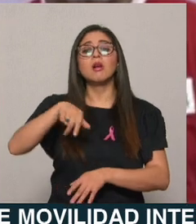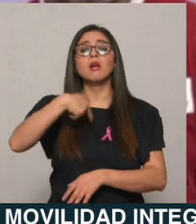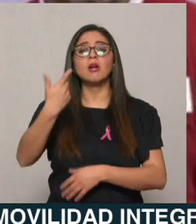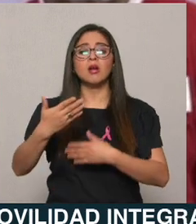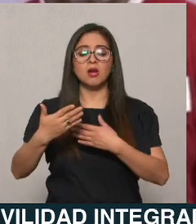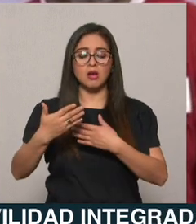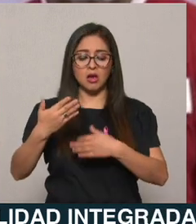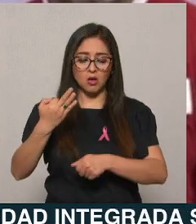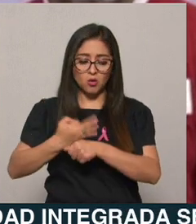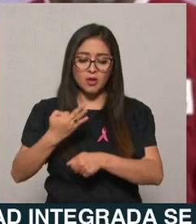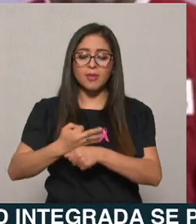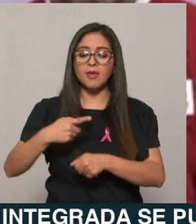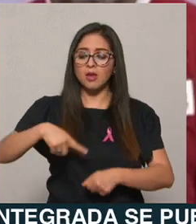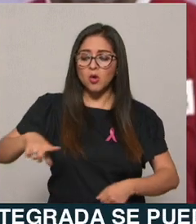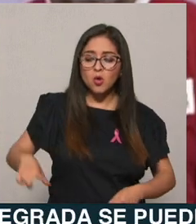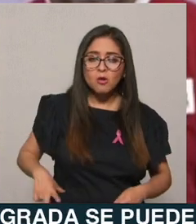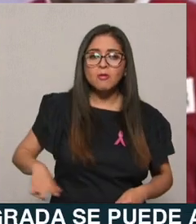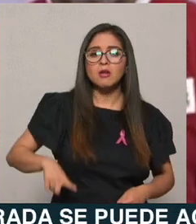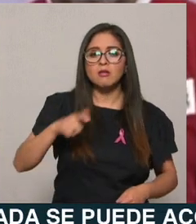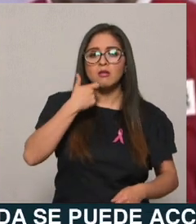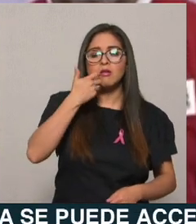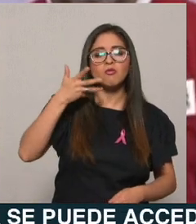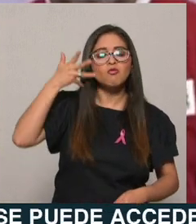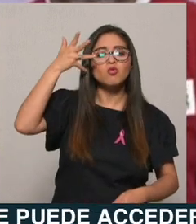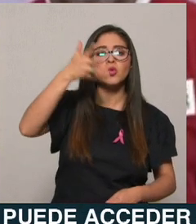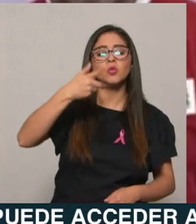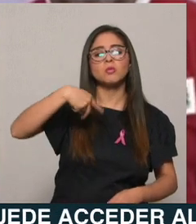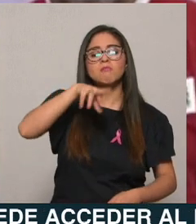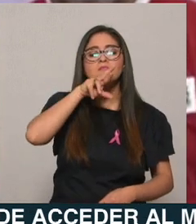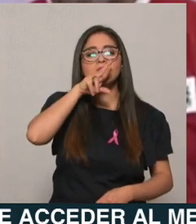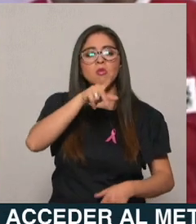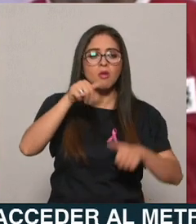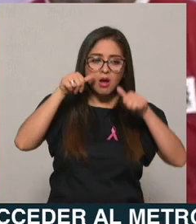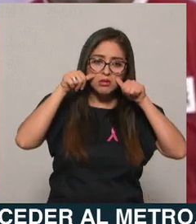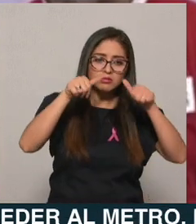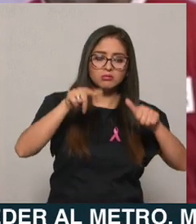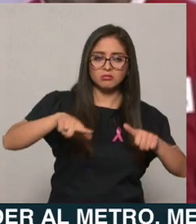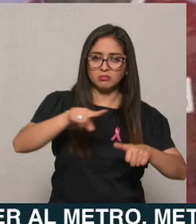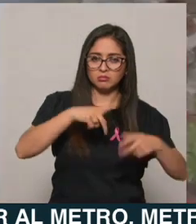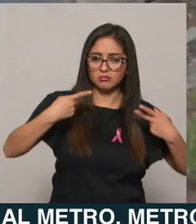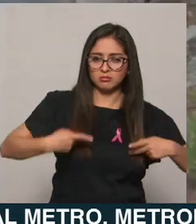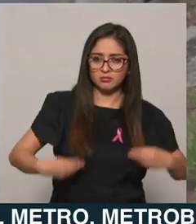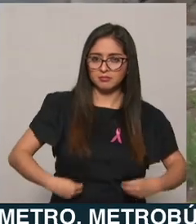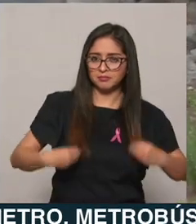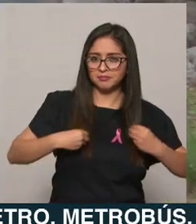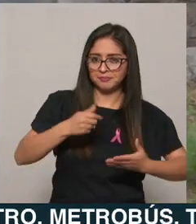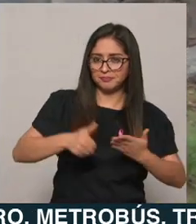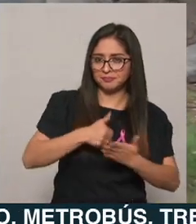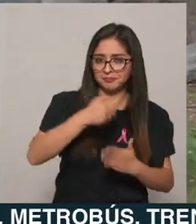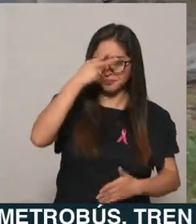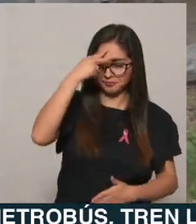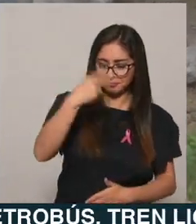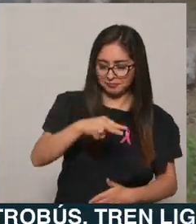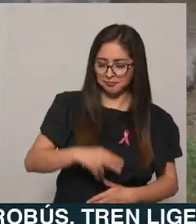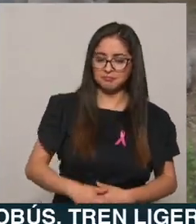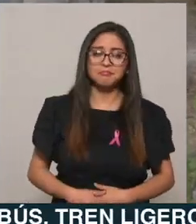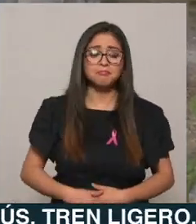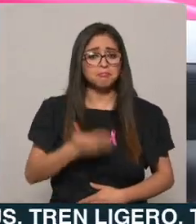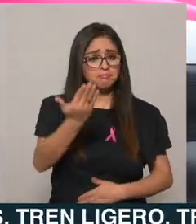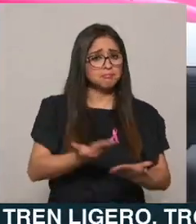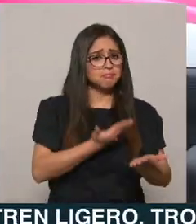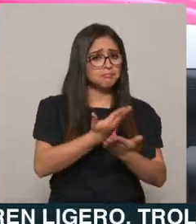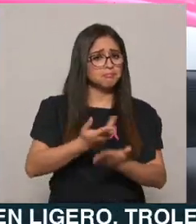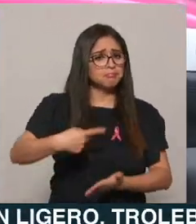el gobierno es ofrecer un mejor servicio a la población. Algunas de las peticiones de los